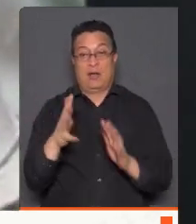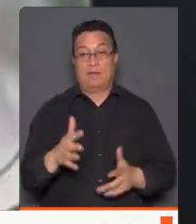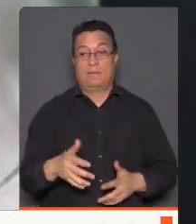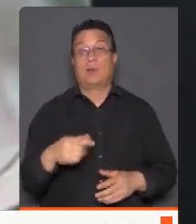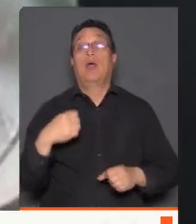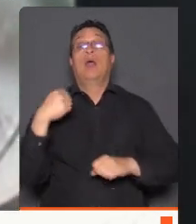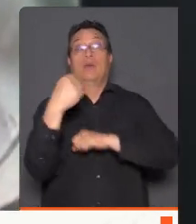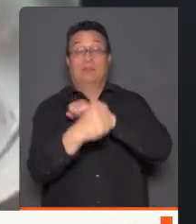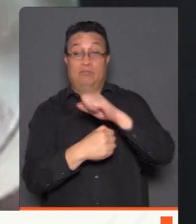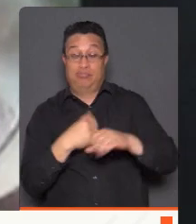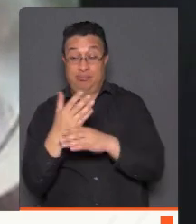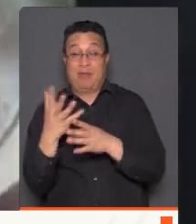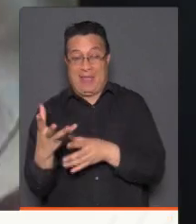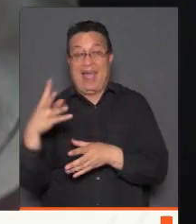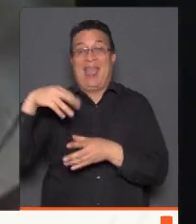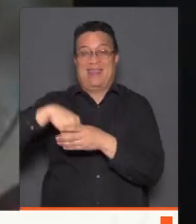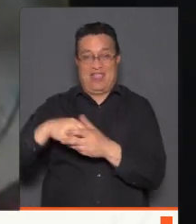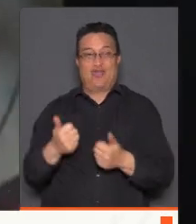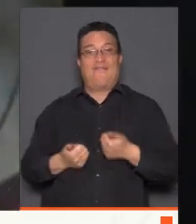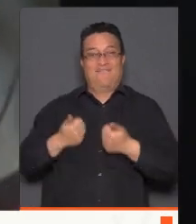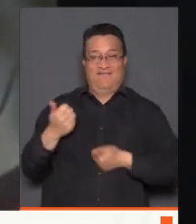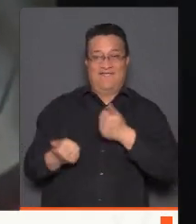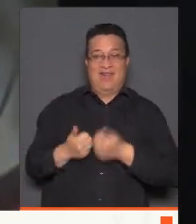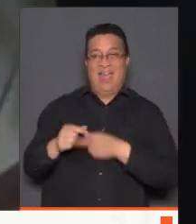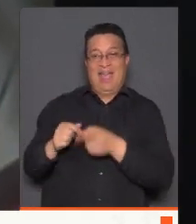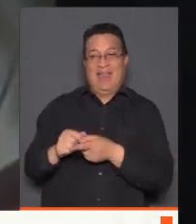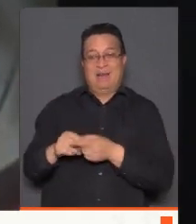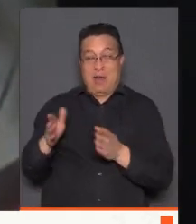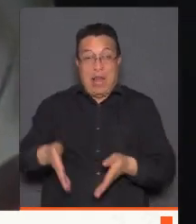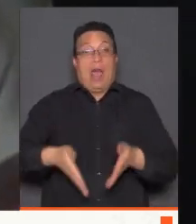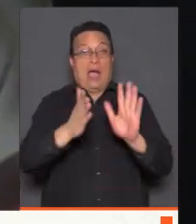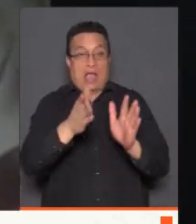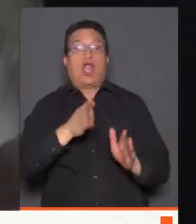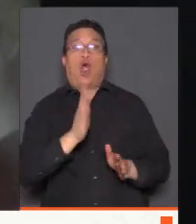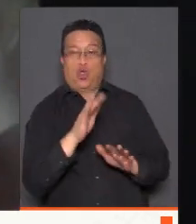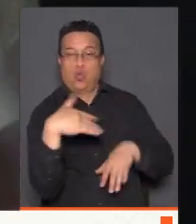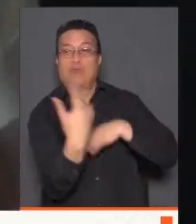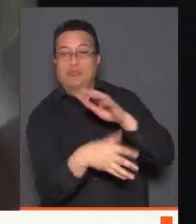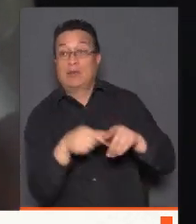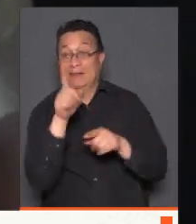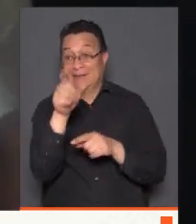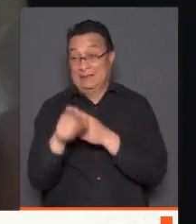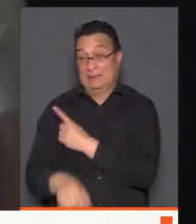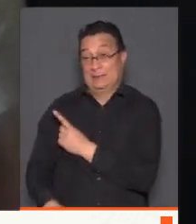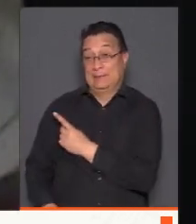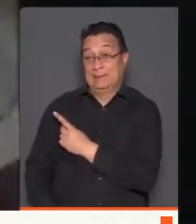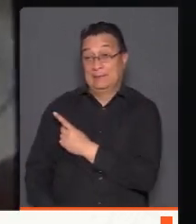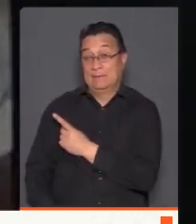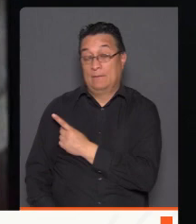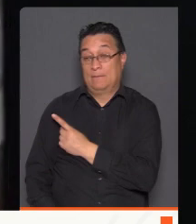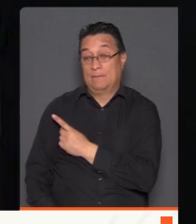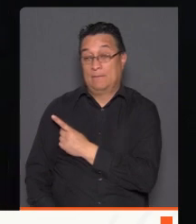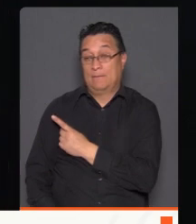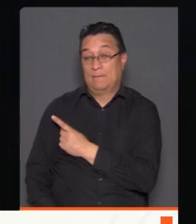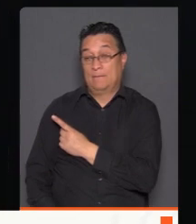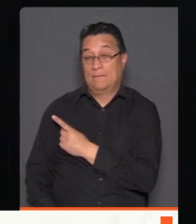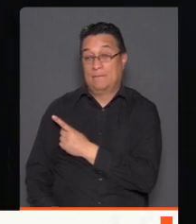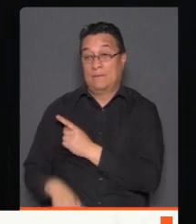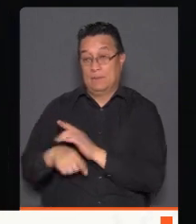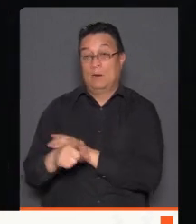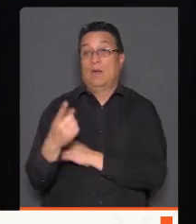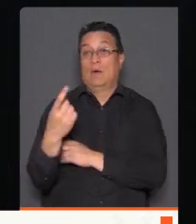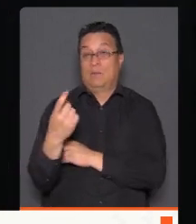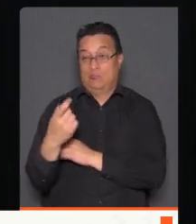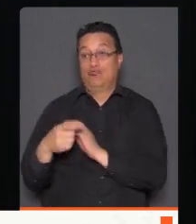se habría iniciado al interior de la disco, pero siguió en la calle, cuando este sujeto llega hasta la entrada del local con un arma de